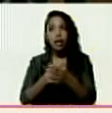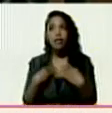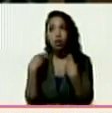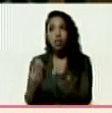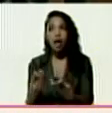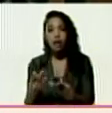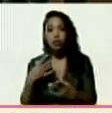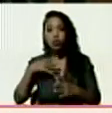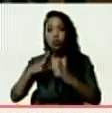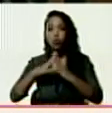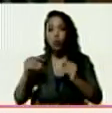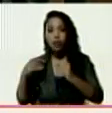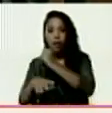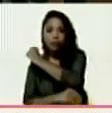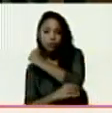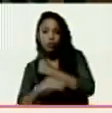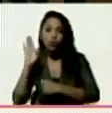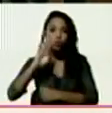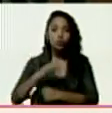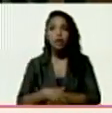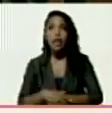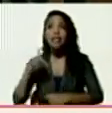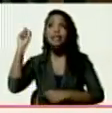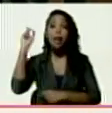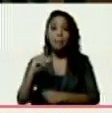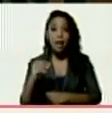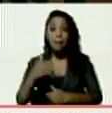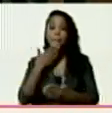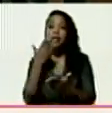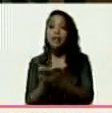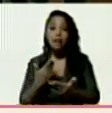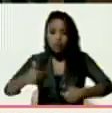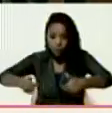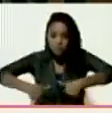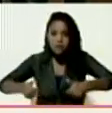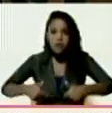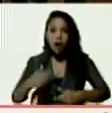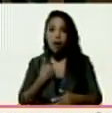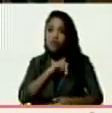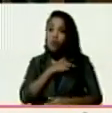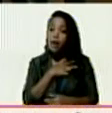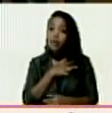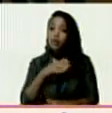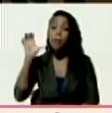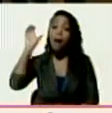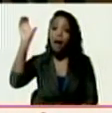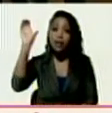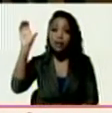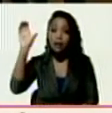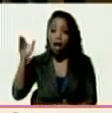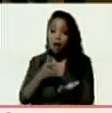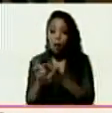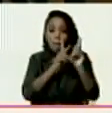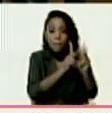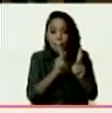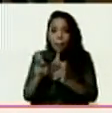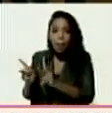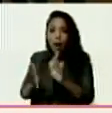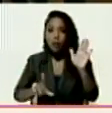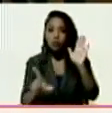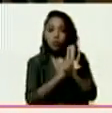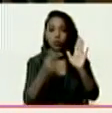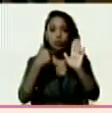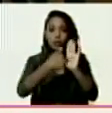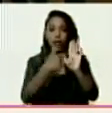la corrupción, pero también exigir que a nuestro país, a través de una agenda legislativa, en